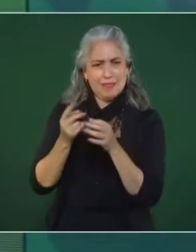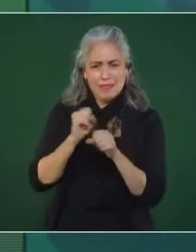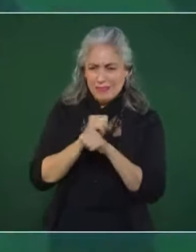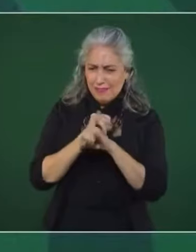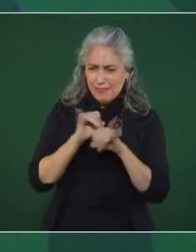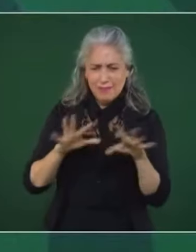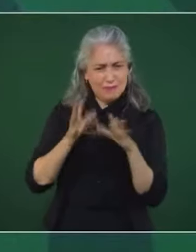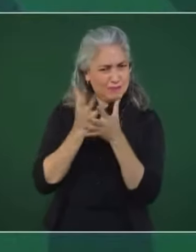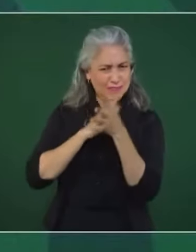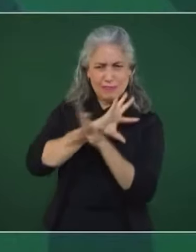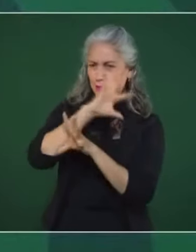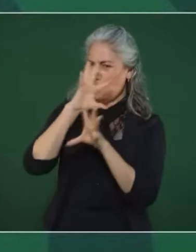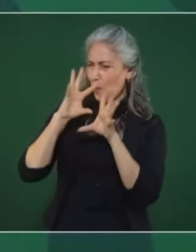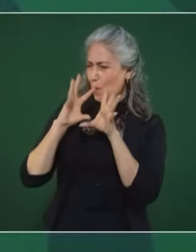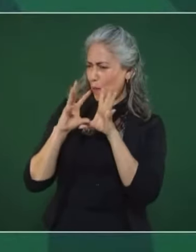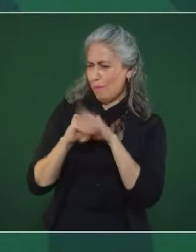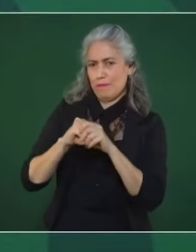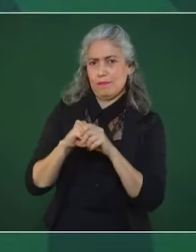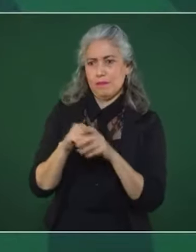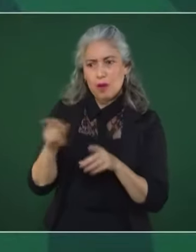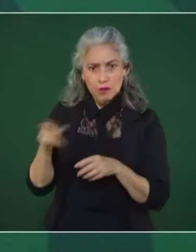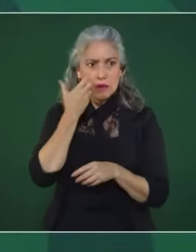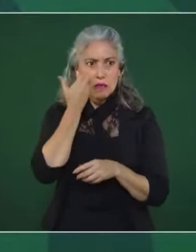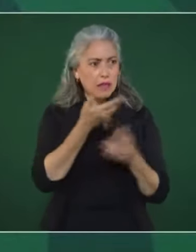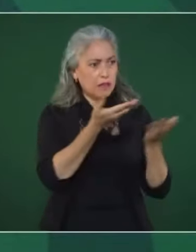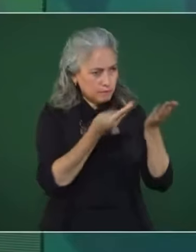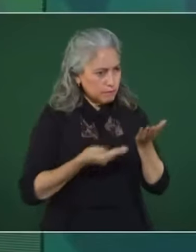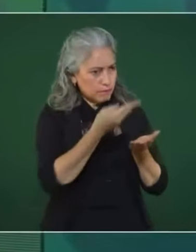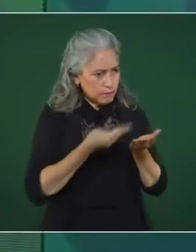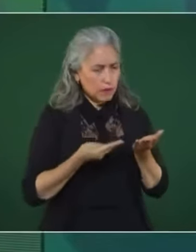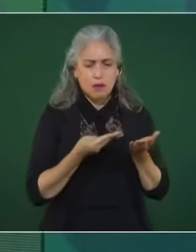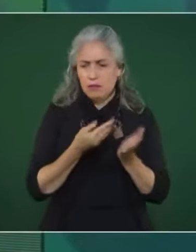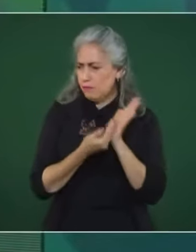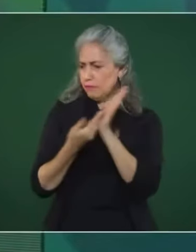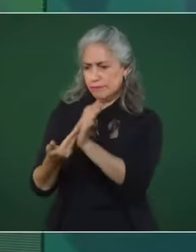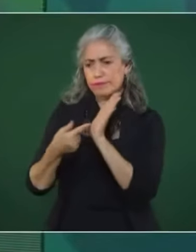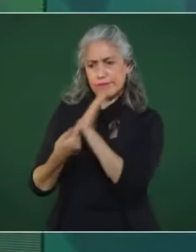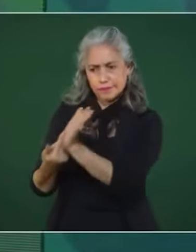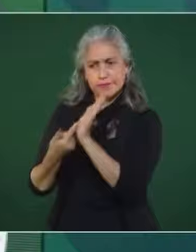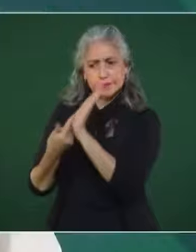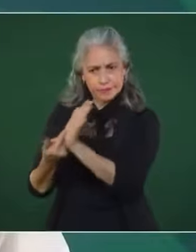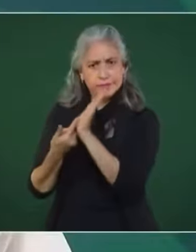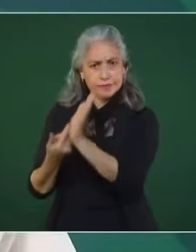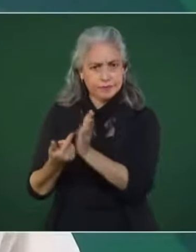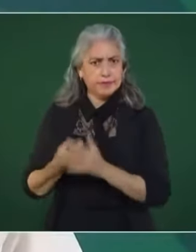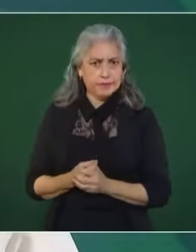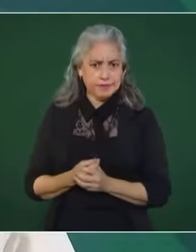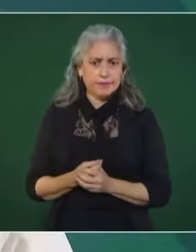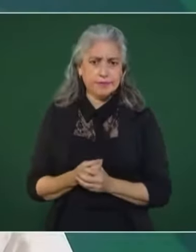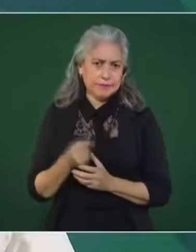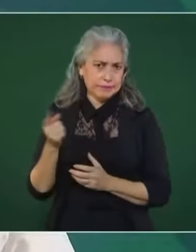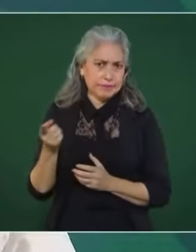Se les ha entregado todo lo que han pedido de información. Y siguen planteando de que